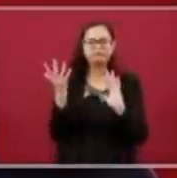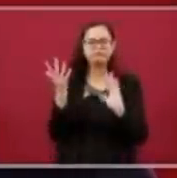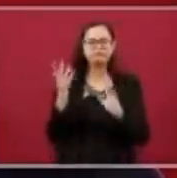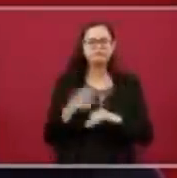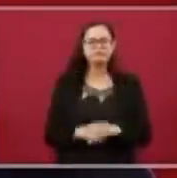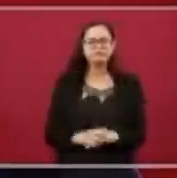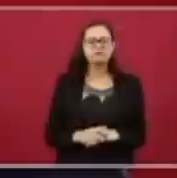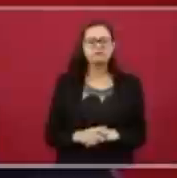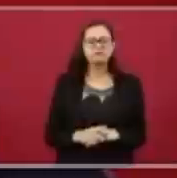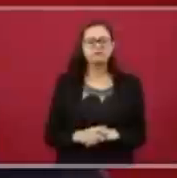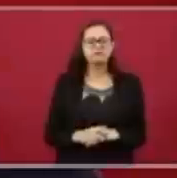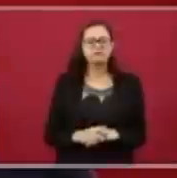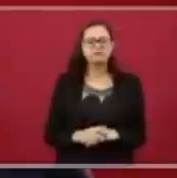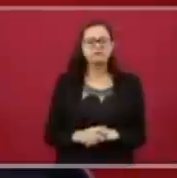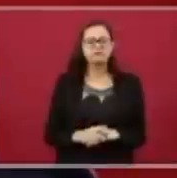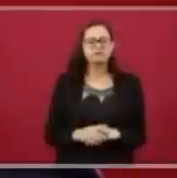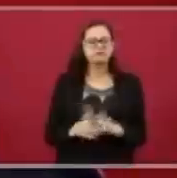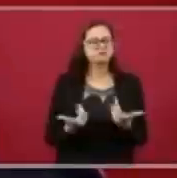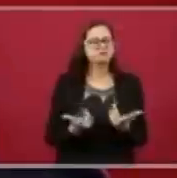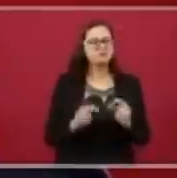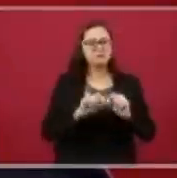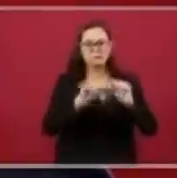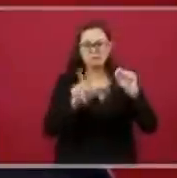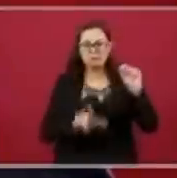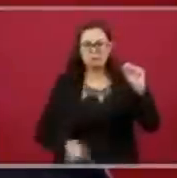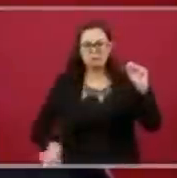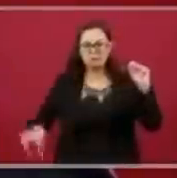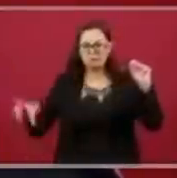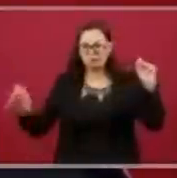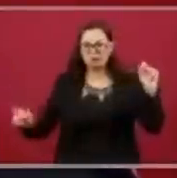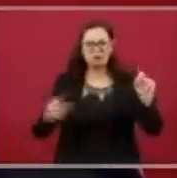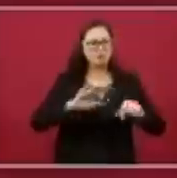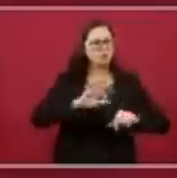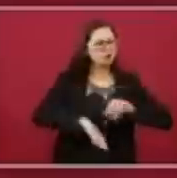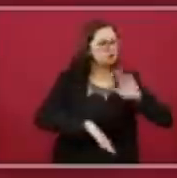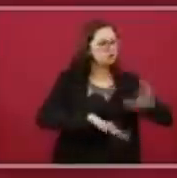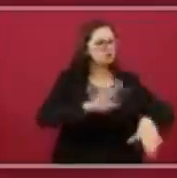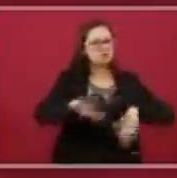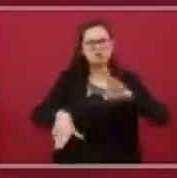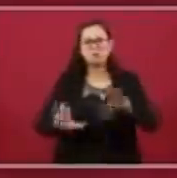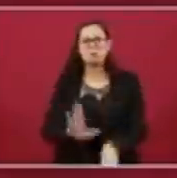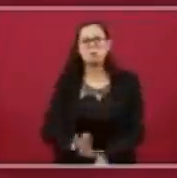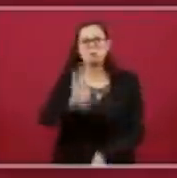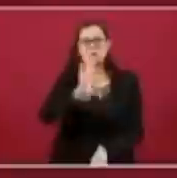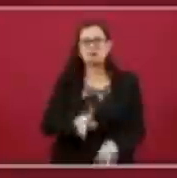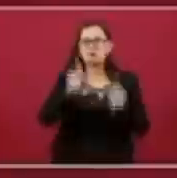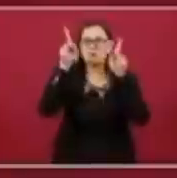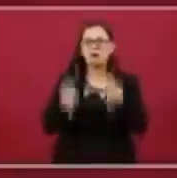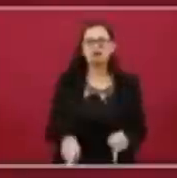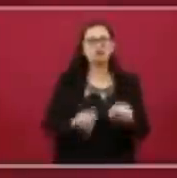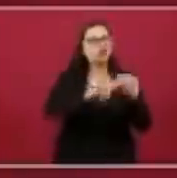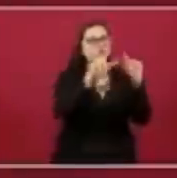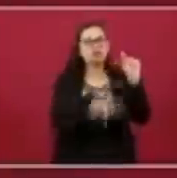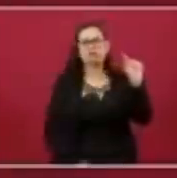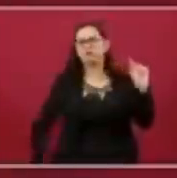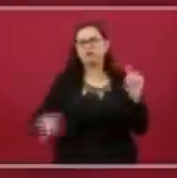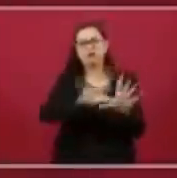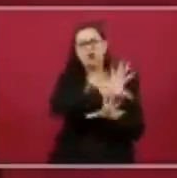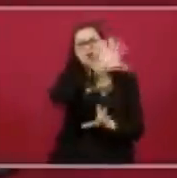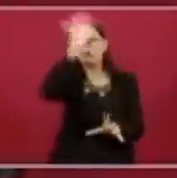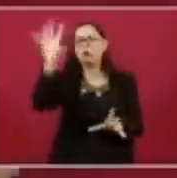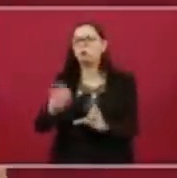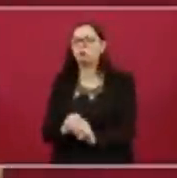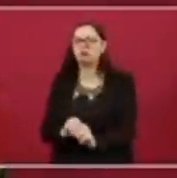y convirtieron al país en un cementerio, ahora dicen que